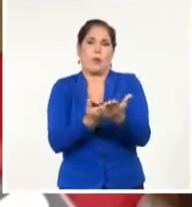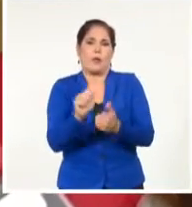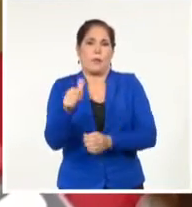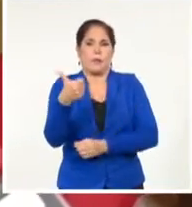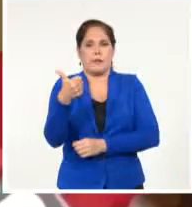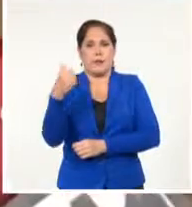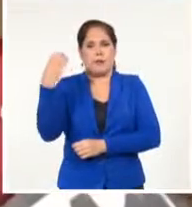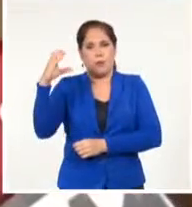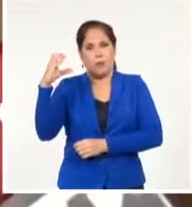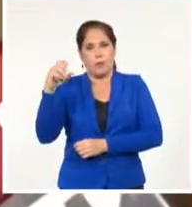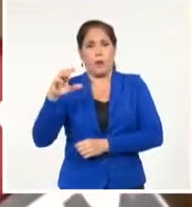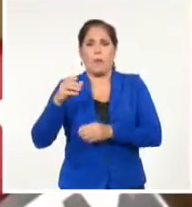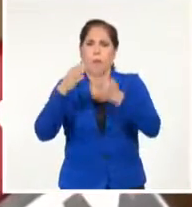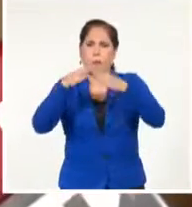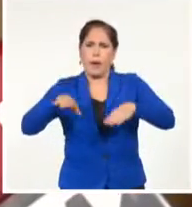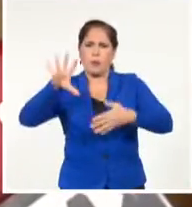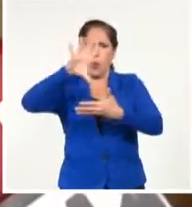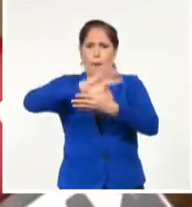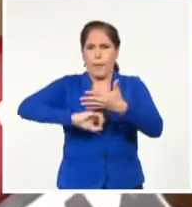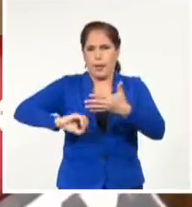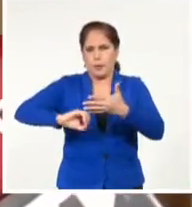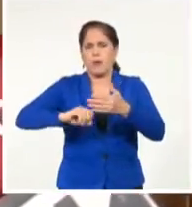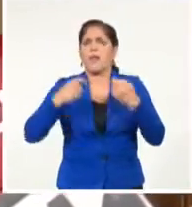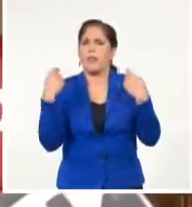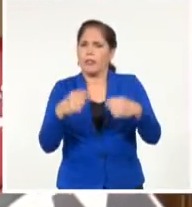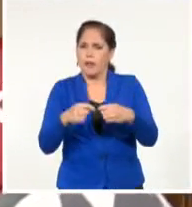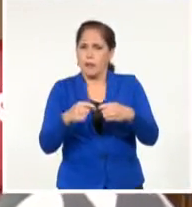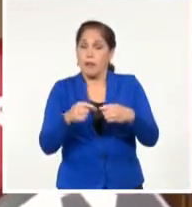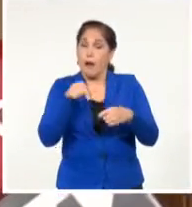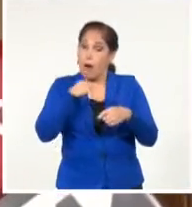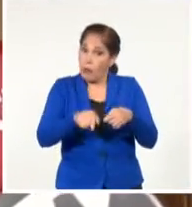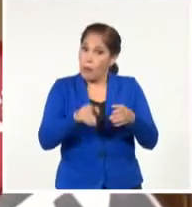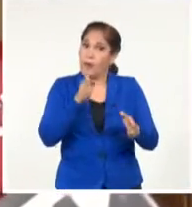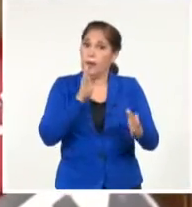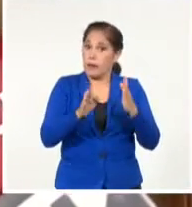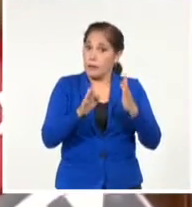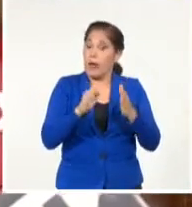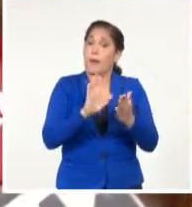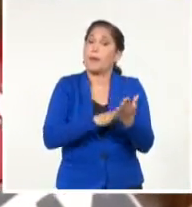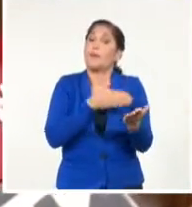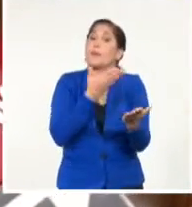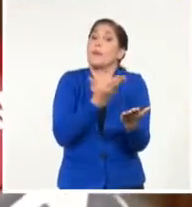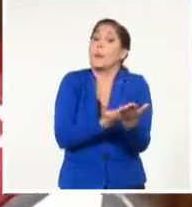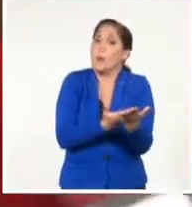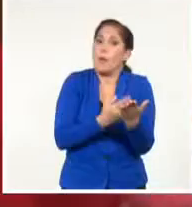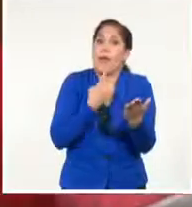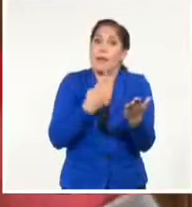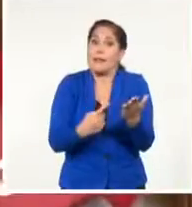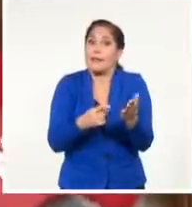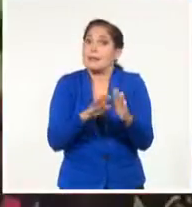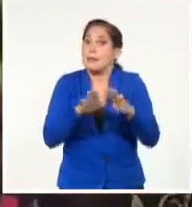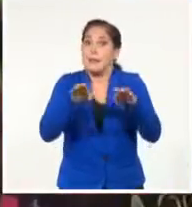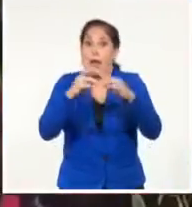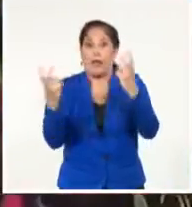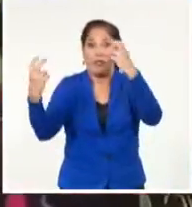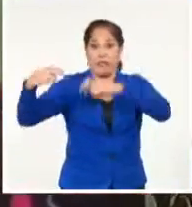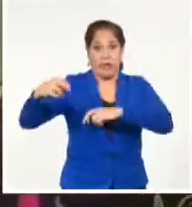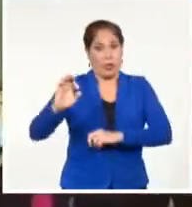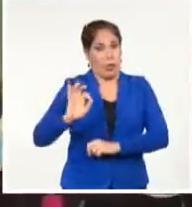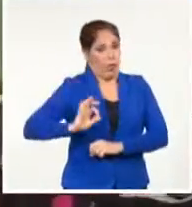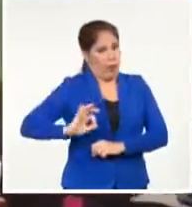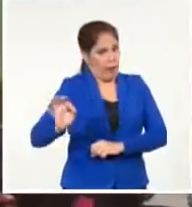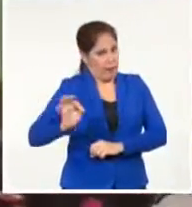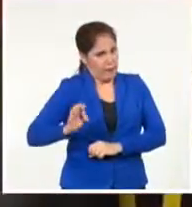de paz total. Todo esto es una fase de exploración y por lo tanto no podemos decir que hay mesa. Estamos